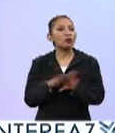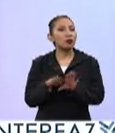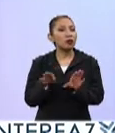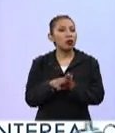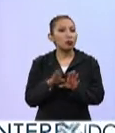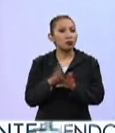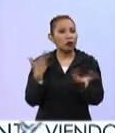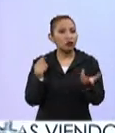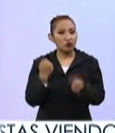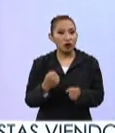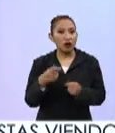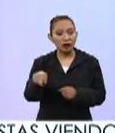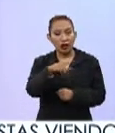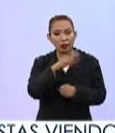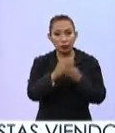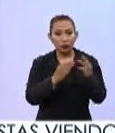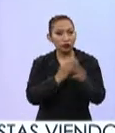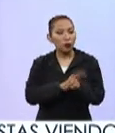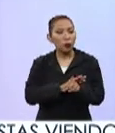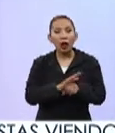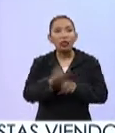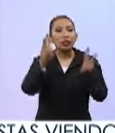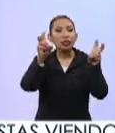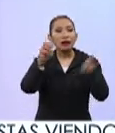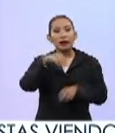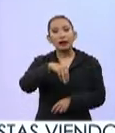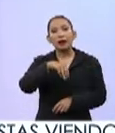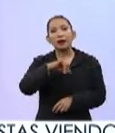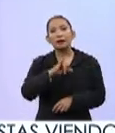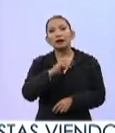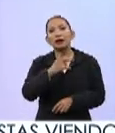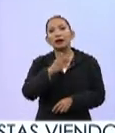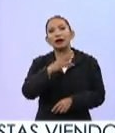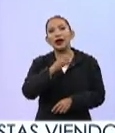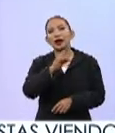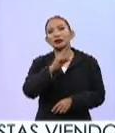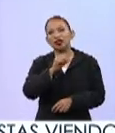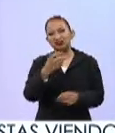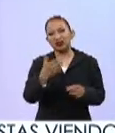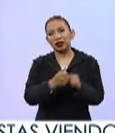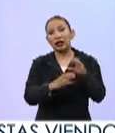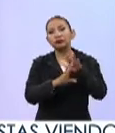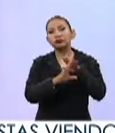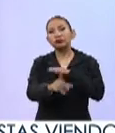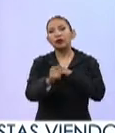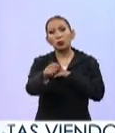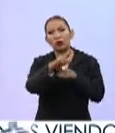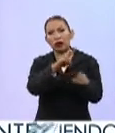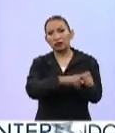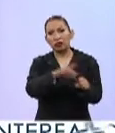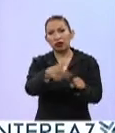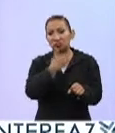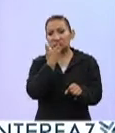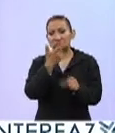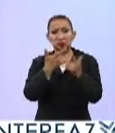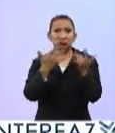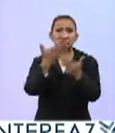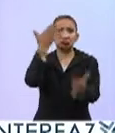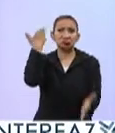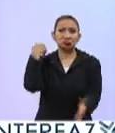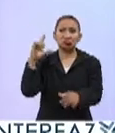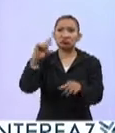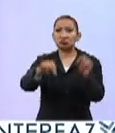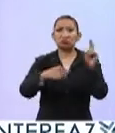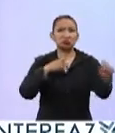forma contundente a nuestro mundo, que es la migración. La migración como un proceso natural, histórico, pero que se ha